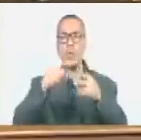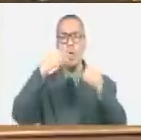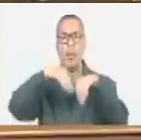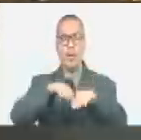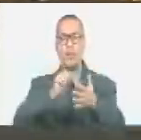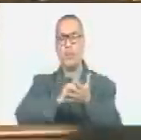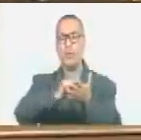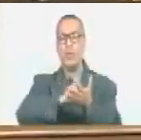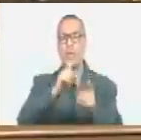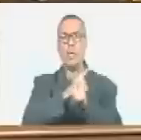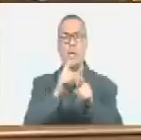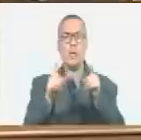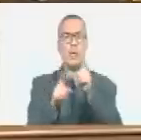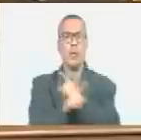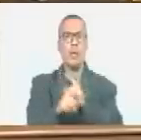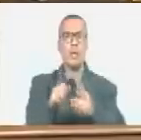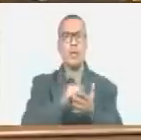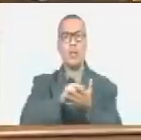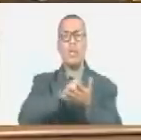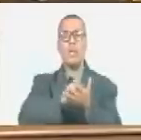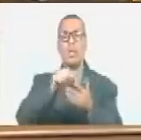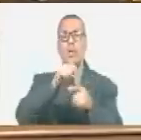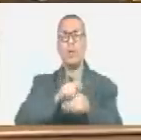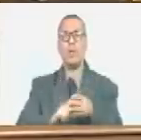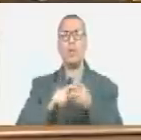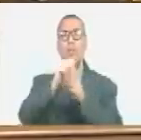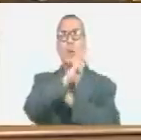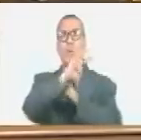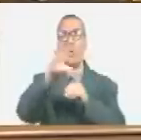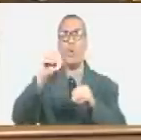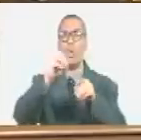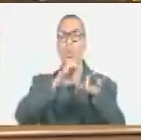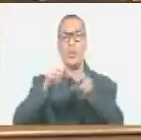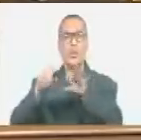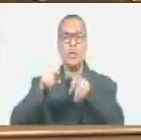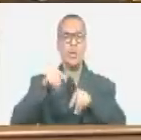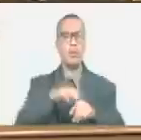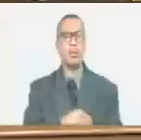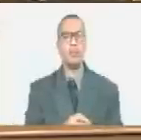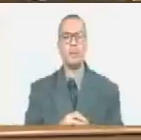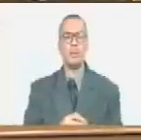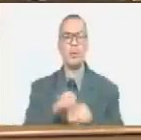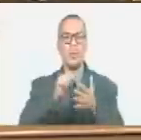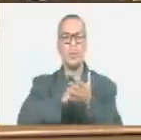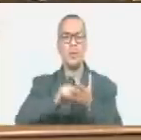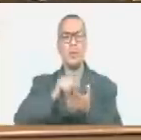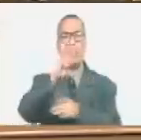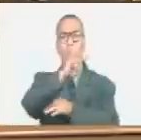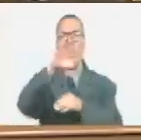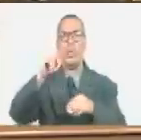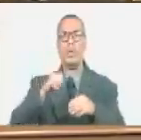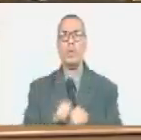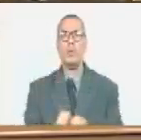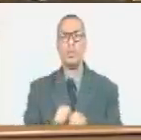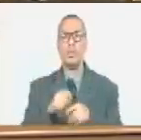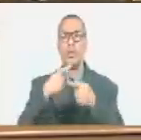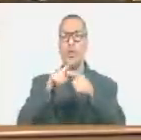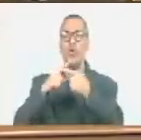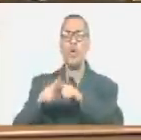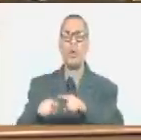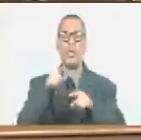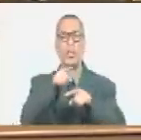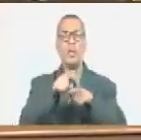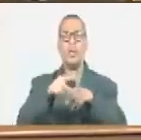aprobar con modificaciones el contenido del artículo 40, quedando redactado de la siguiente manera. Artículo 40. En cualquier estado